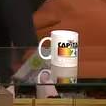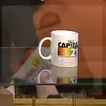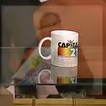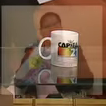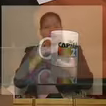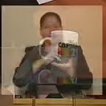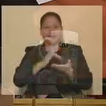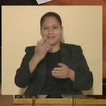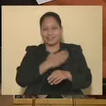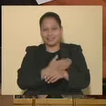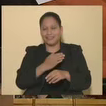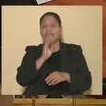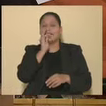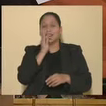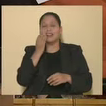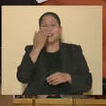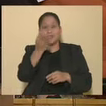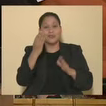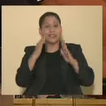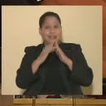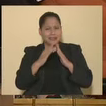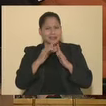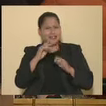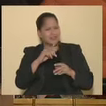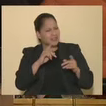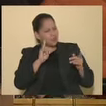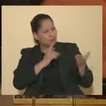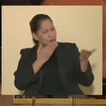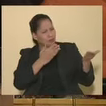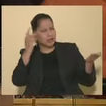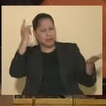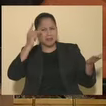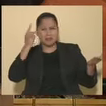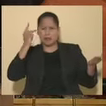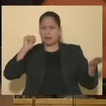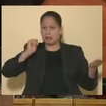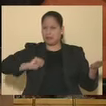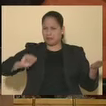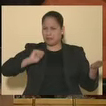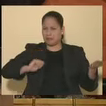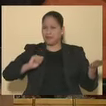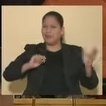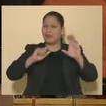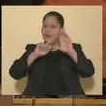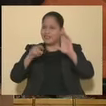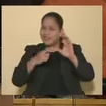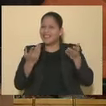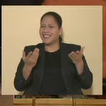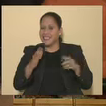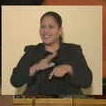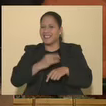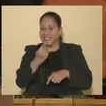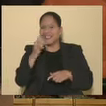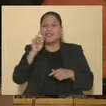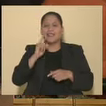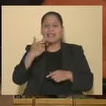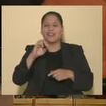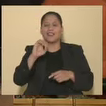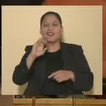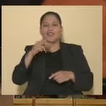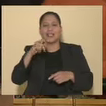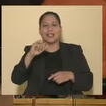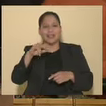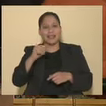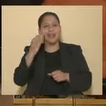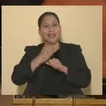muchas gracias, compañero Frank. Y bueno, ustedes en casita dirán, ¿qué hace esa princesa medieval aquí en tu ciudad? Pues está con nosotros Georgina Rodríguez,